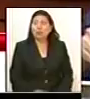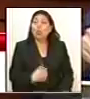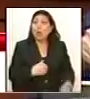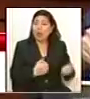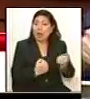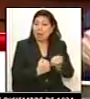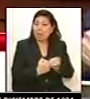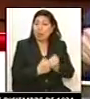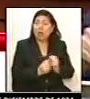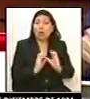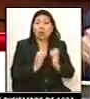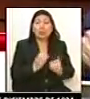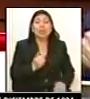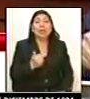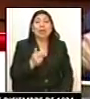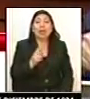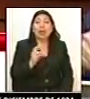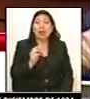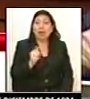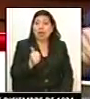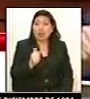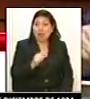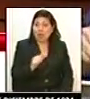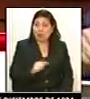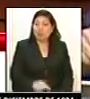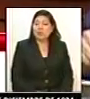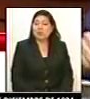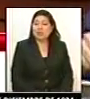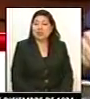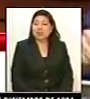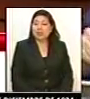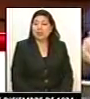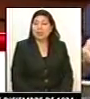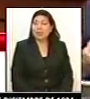la propuesta de la congresista Arauz, que es una propuesta.